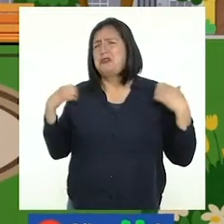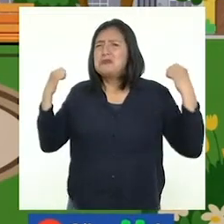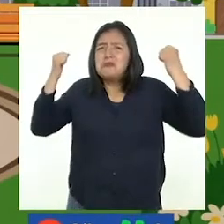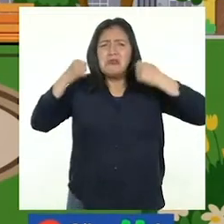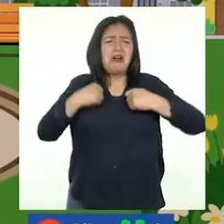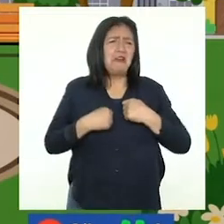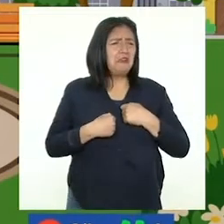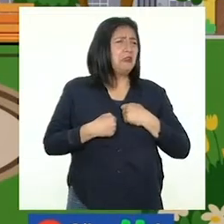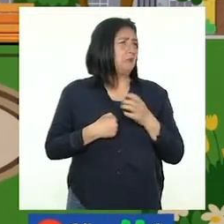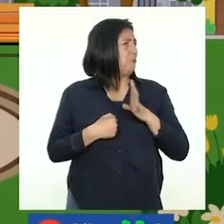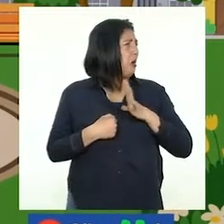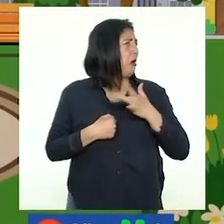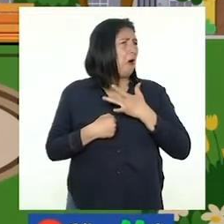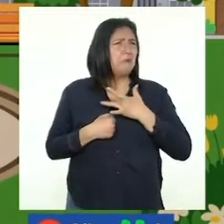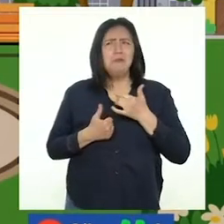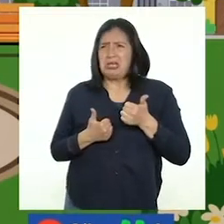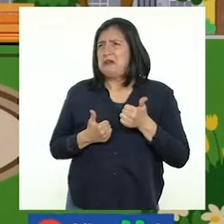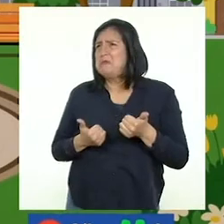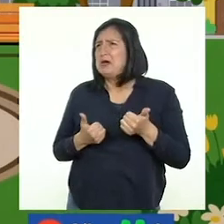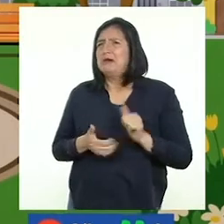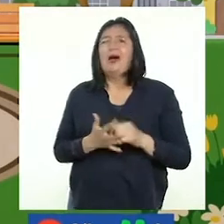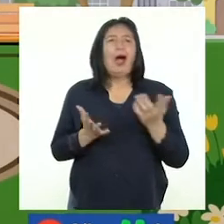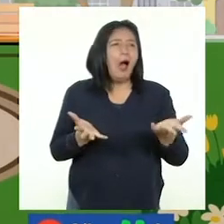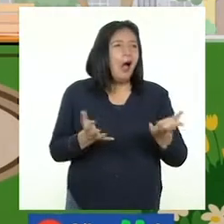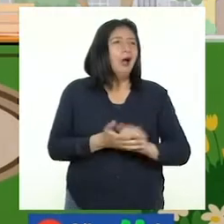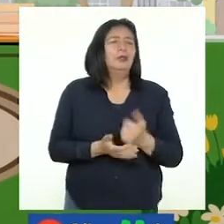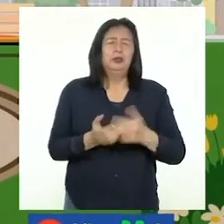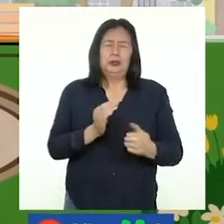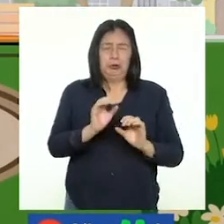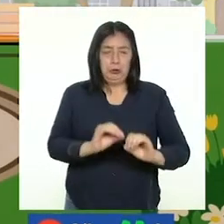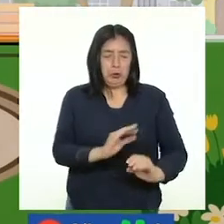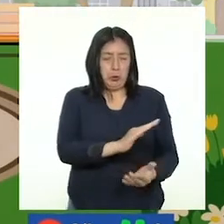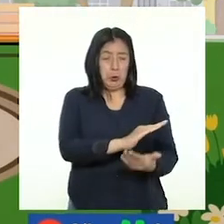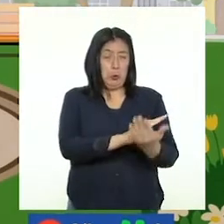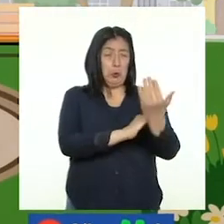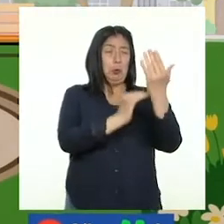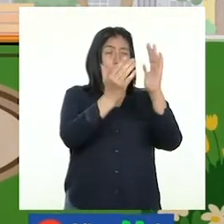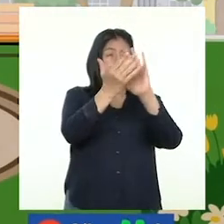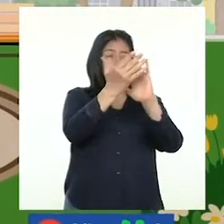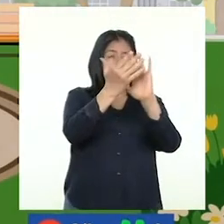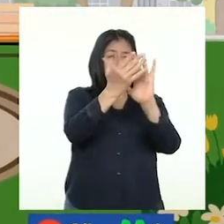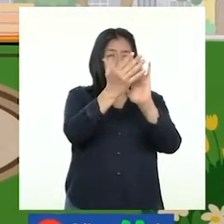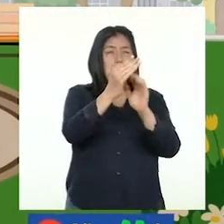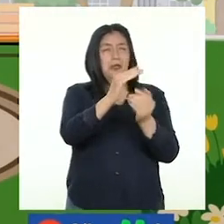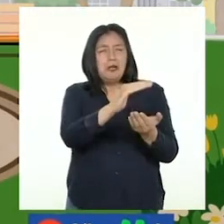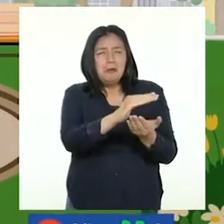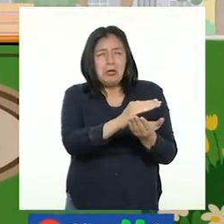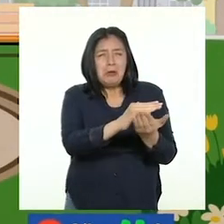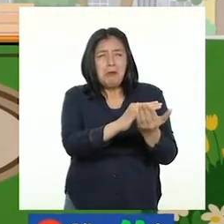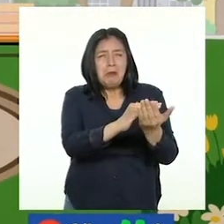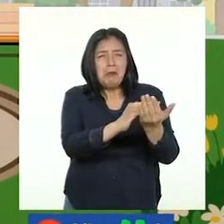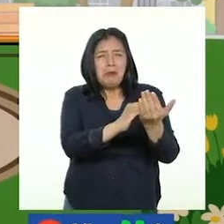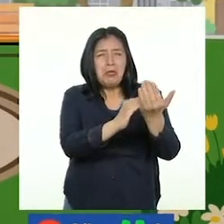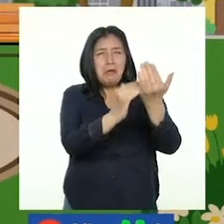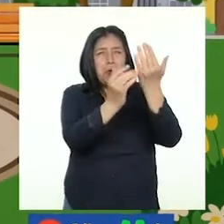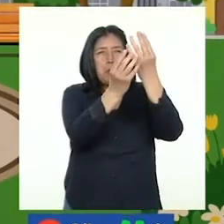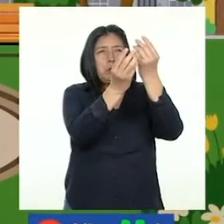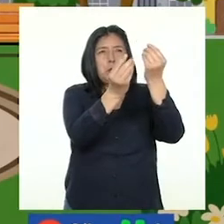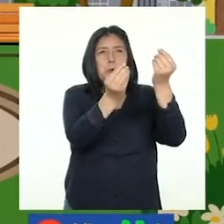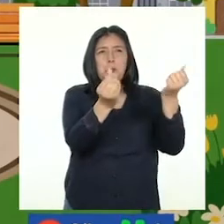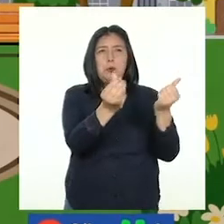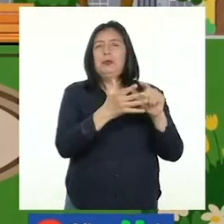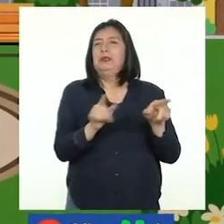una casaca y ya nos sentimos abrigados. Además, si amanece con neblina, durante las primeras horas de la mañana